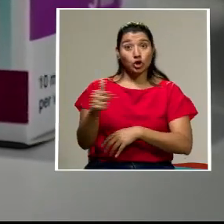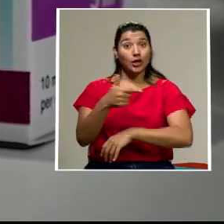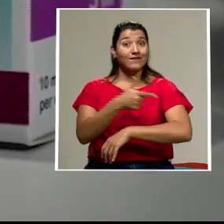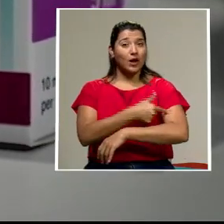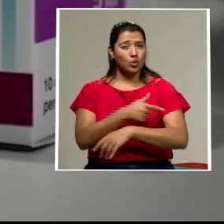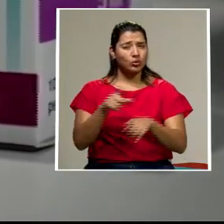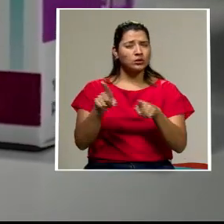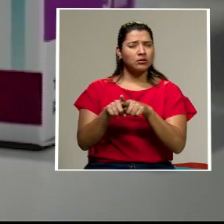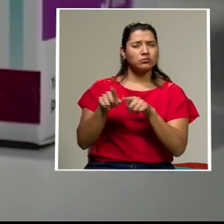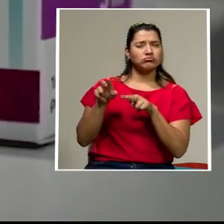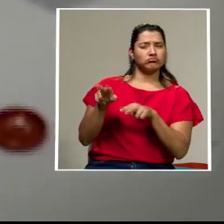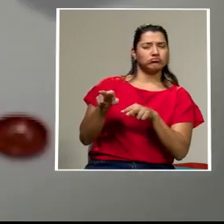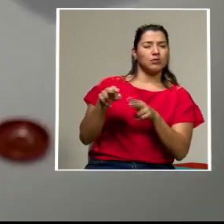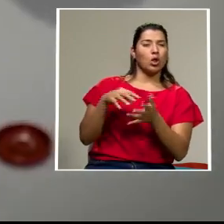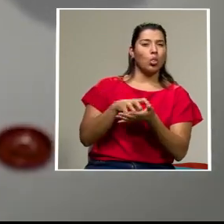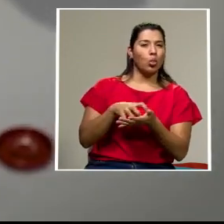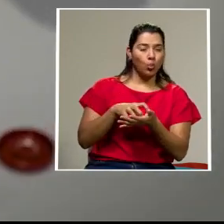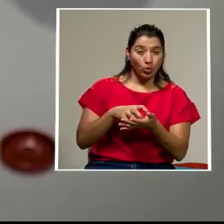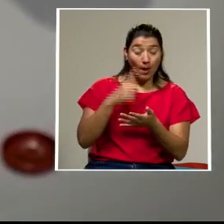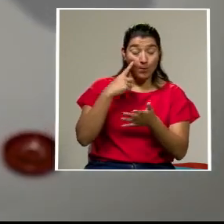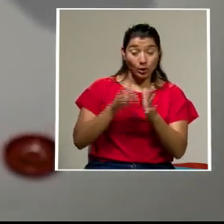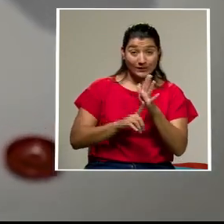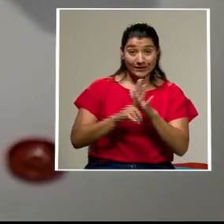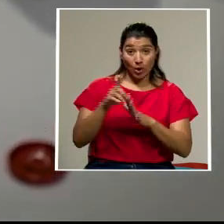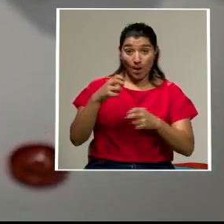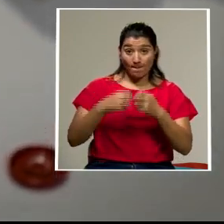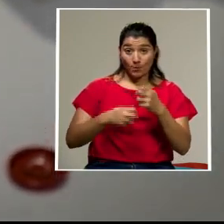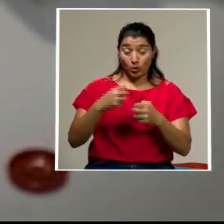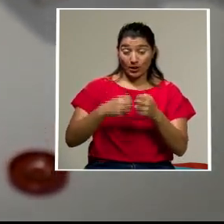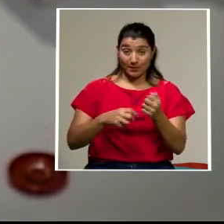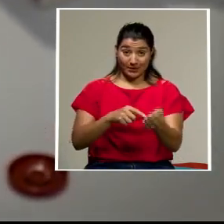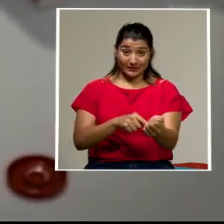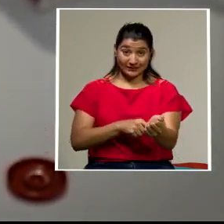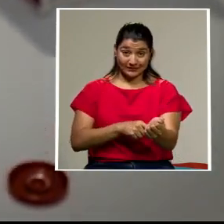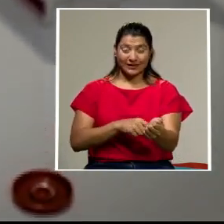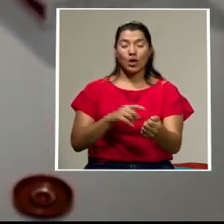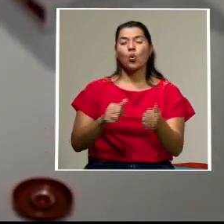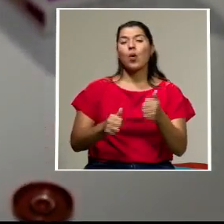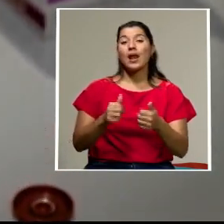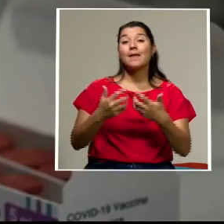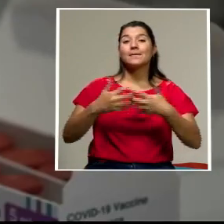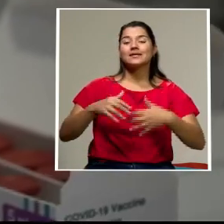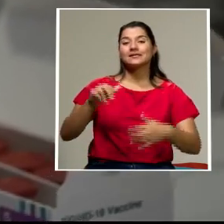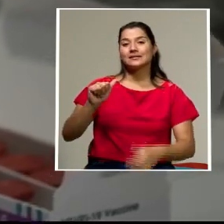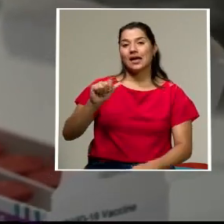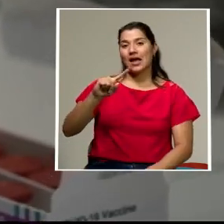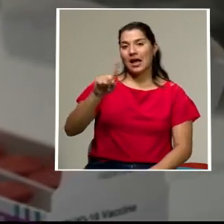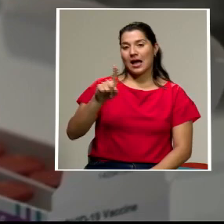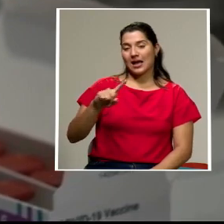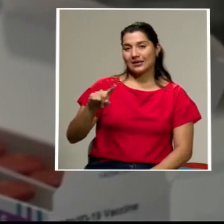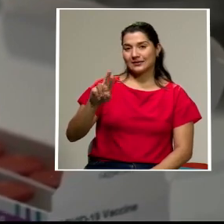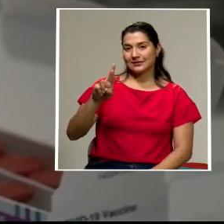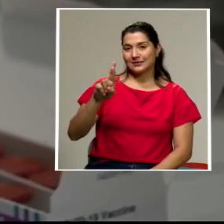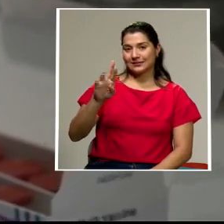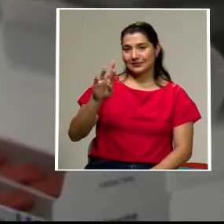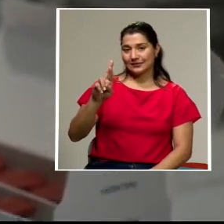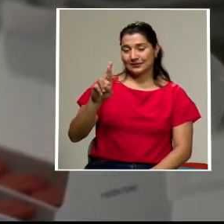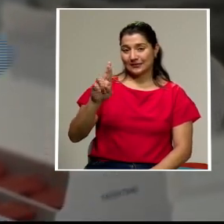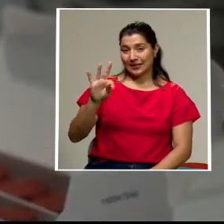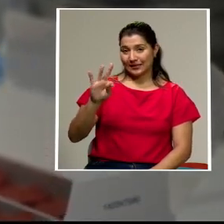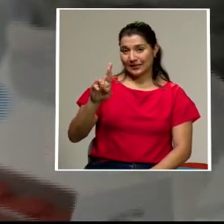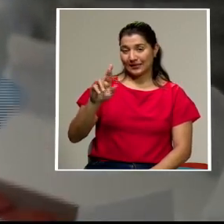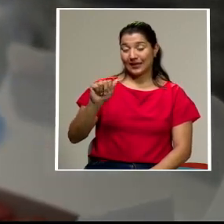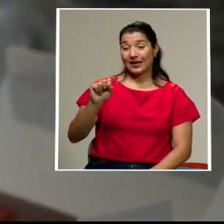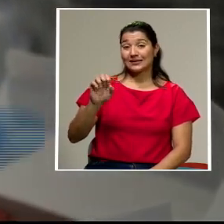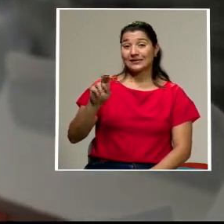por la posible formación de trombos como efecto secundario poco frecuente es la de AstraZeneca. El regulador, que el miércoles indicó